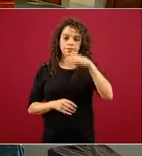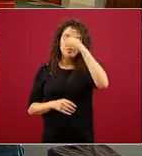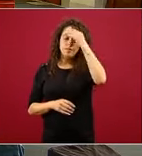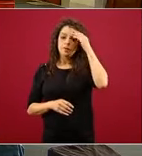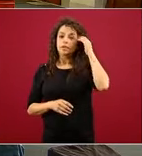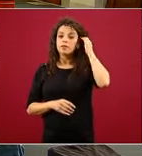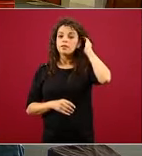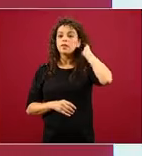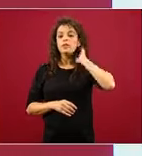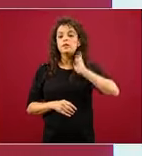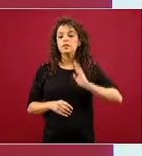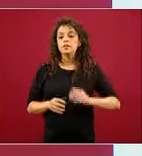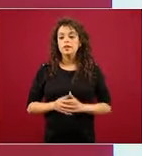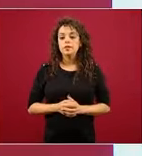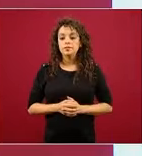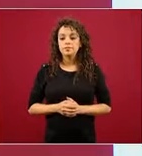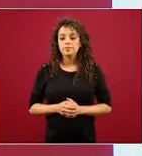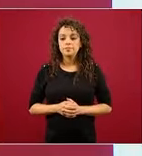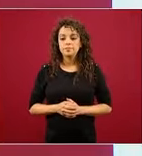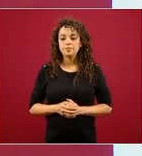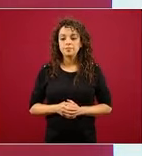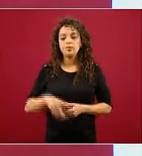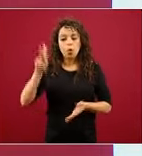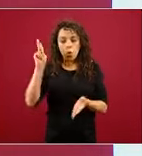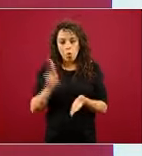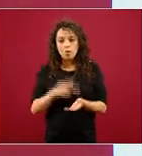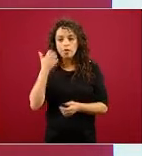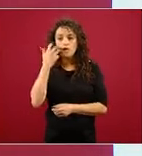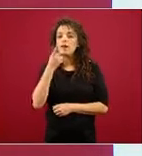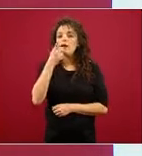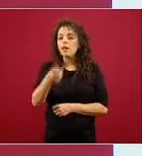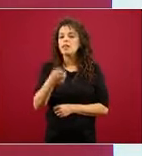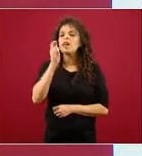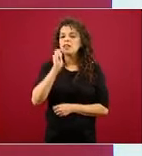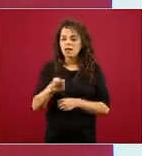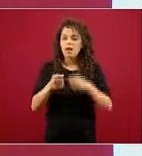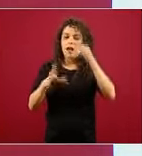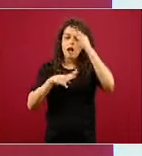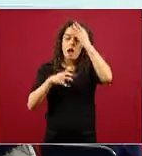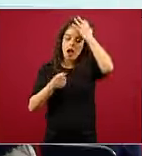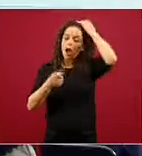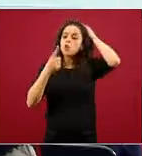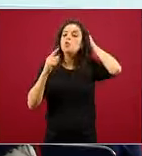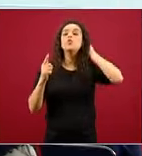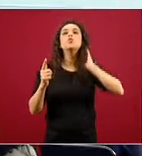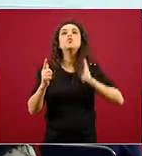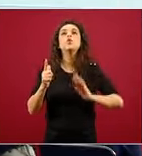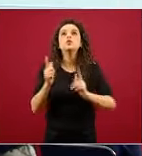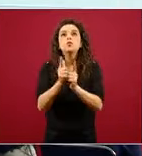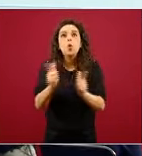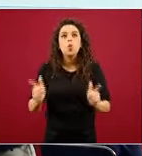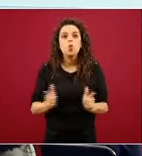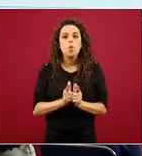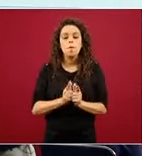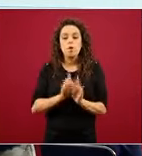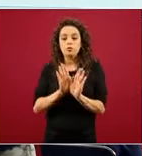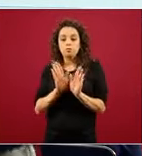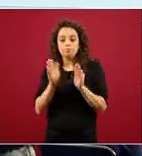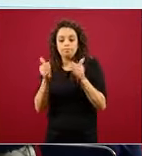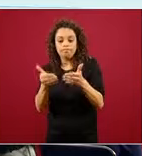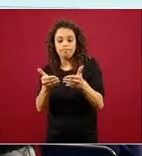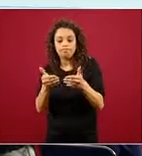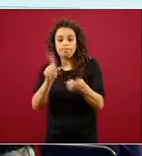Algo nuevamente que queremos recalcar. Hay grupos en específico que hemos considerado como grupos de